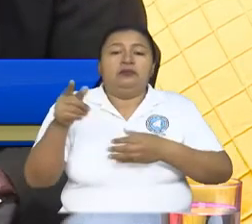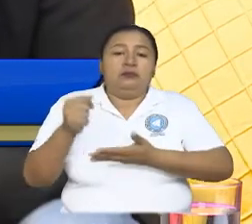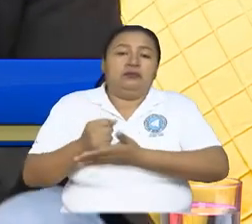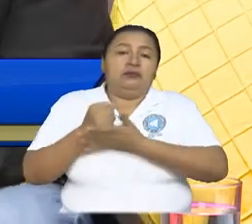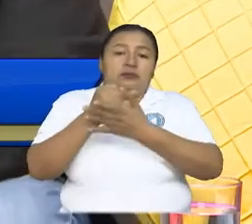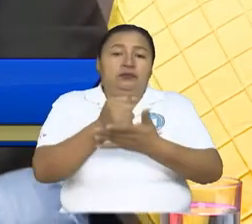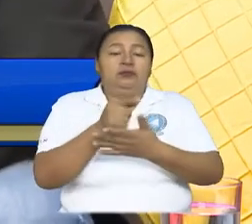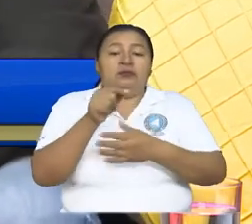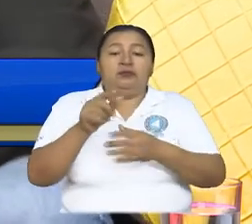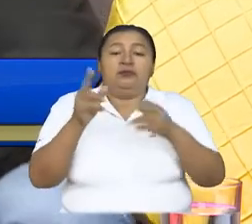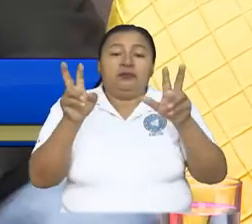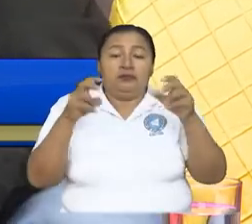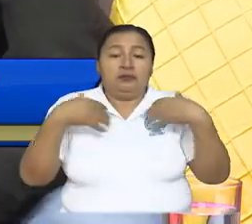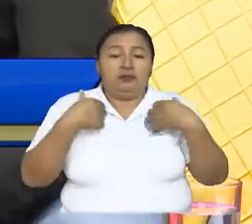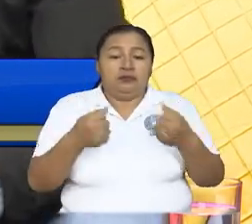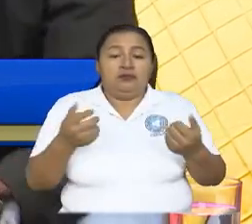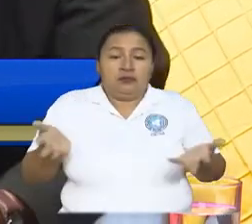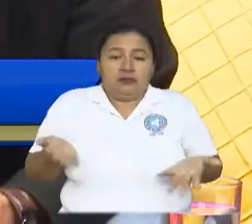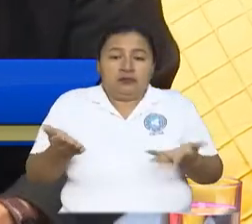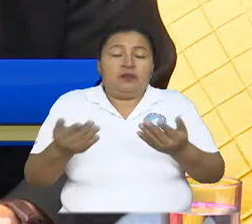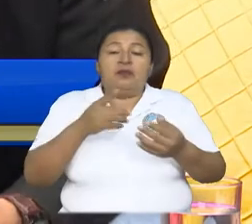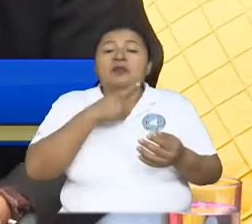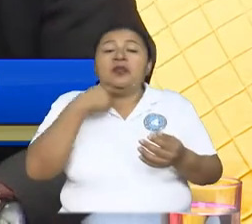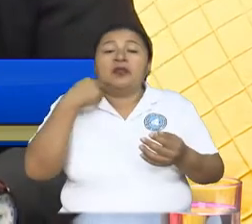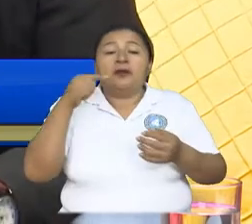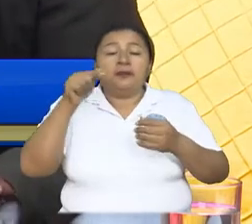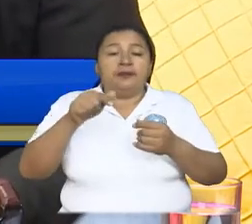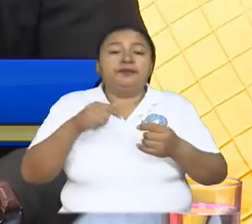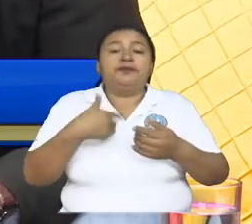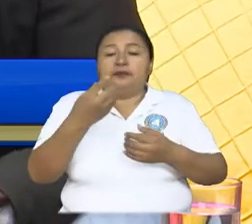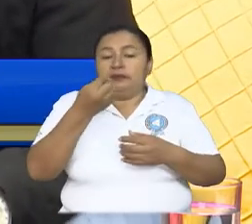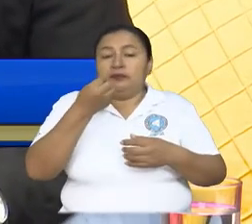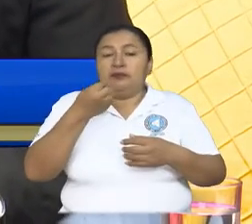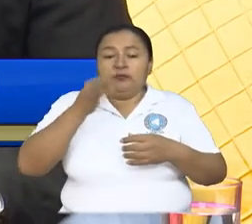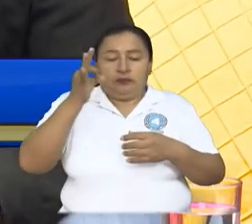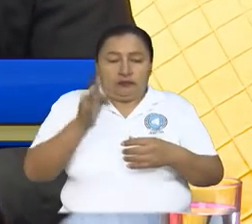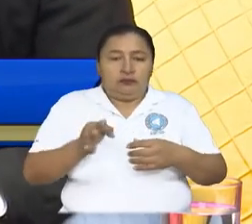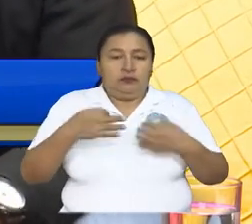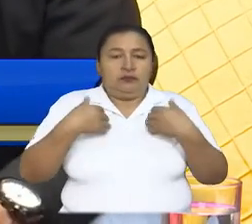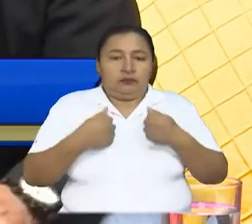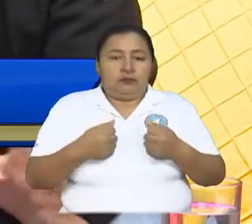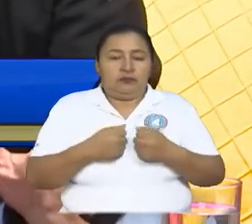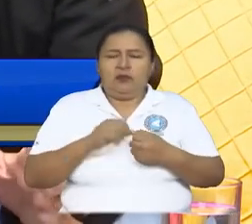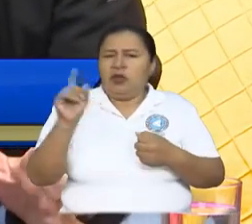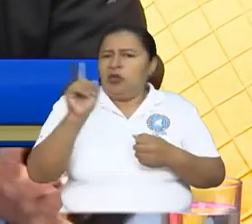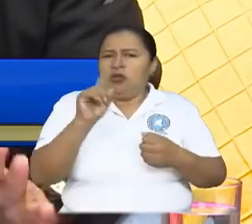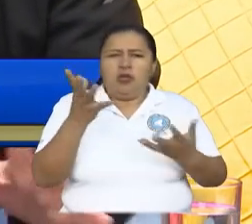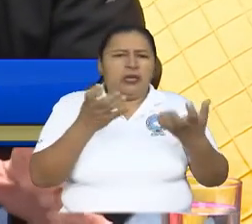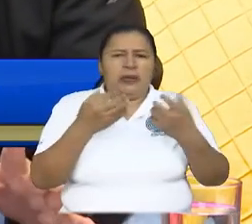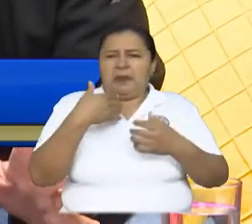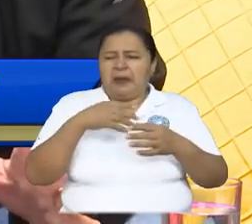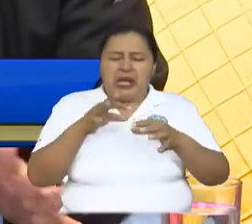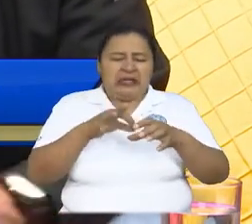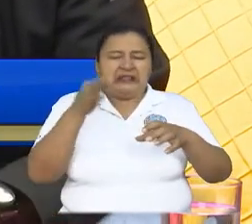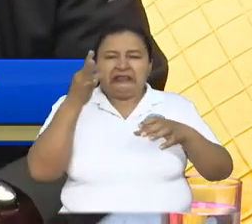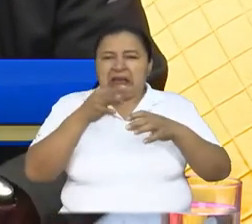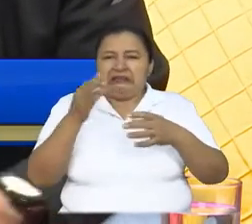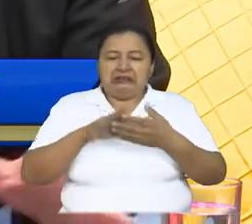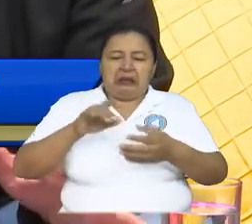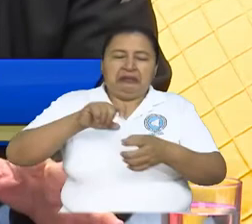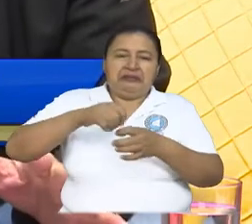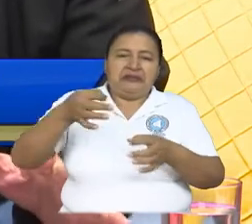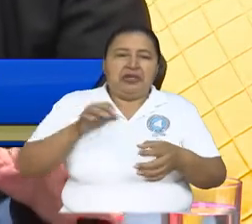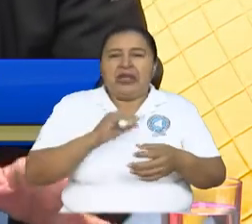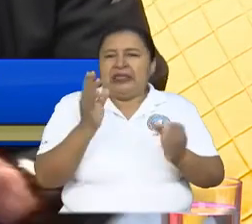en salud para el fomento precisamente de la alimentación saludable no queremos más comida chatarra aunque no